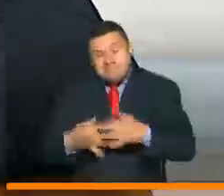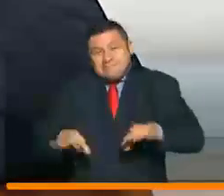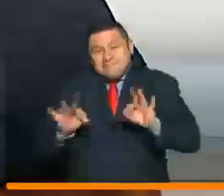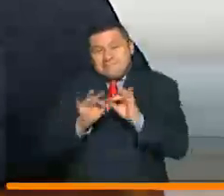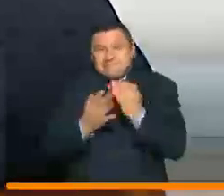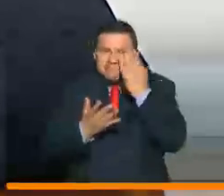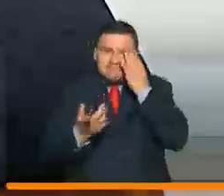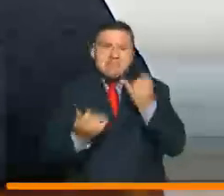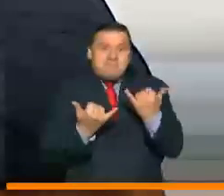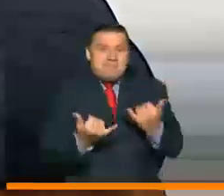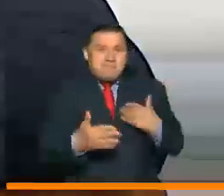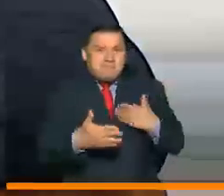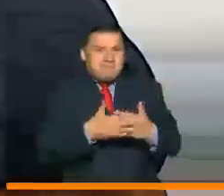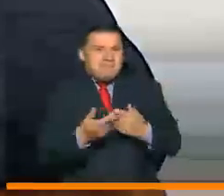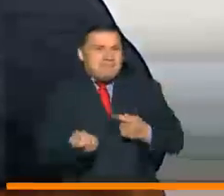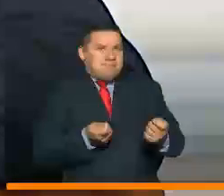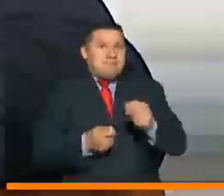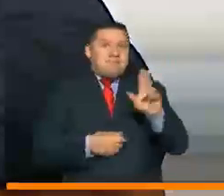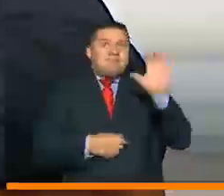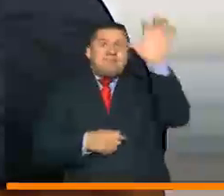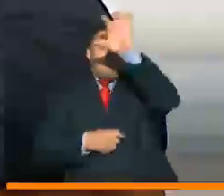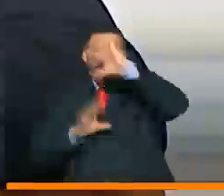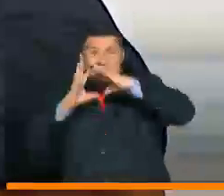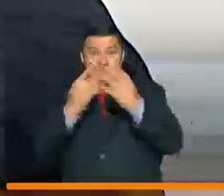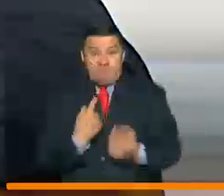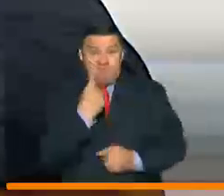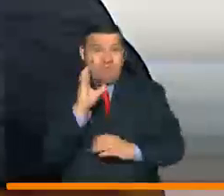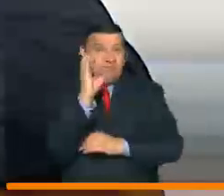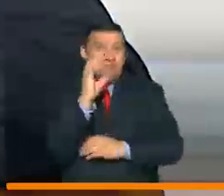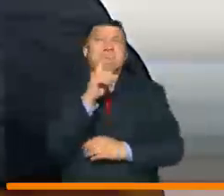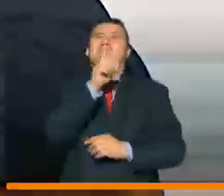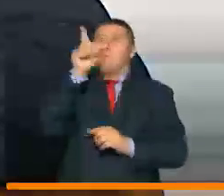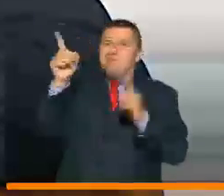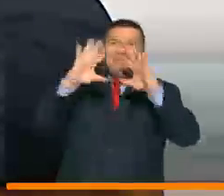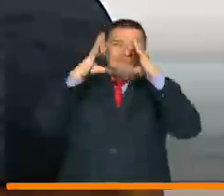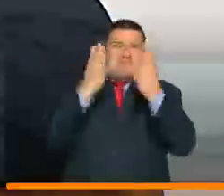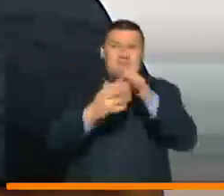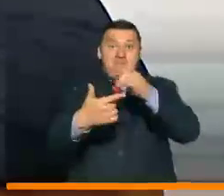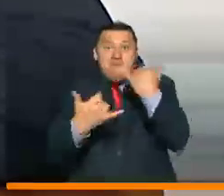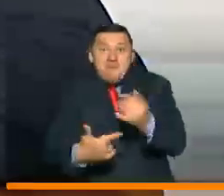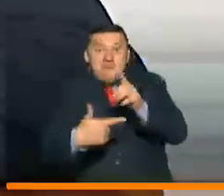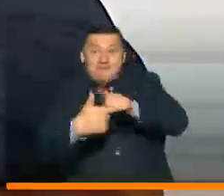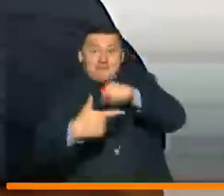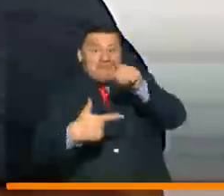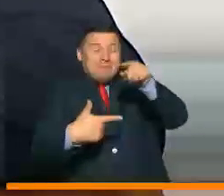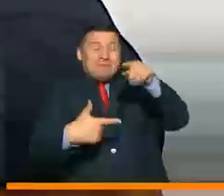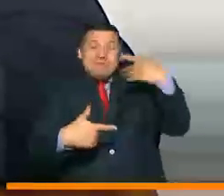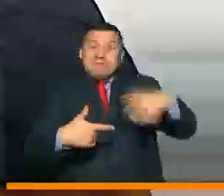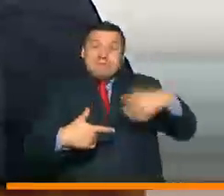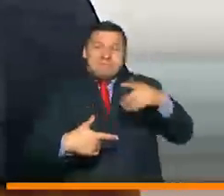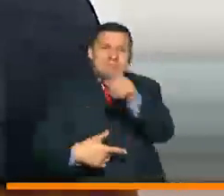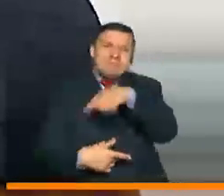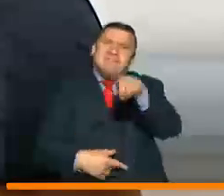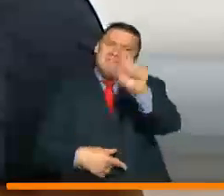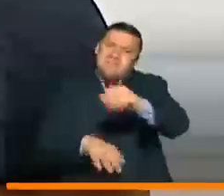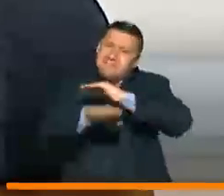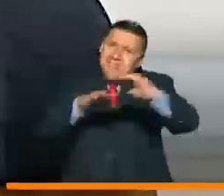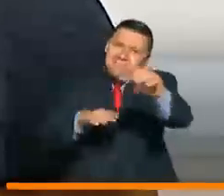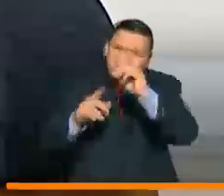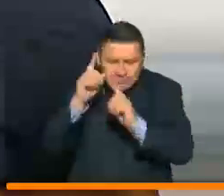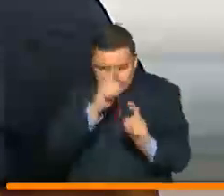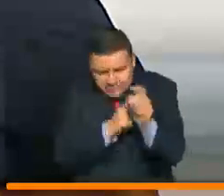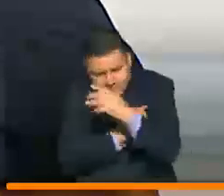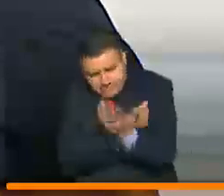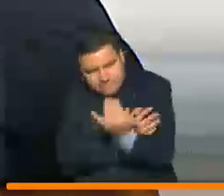estamos afrontando como otros países del mundo en un pico evidentemente creciente, y que nos invita a reflexionar sobre